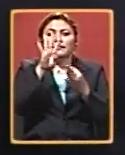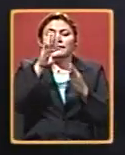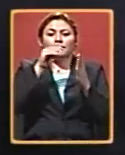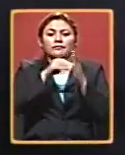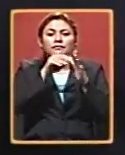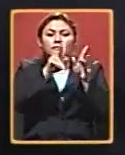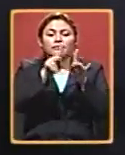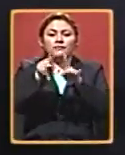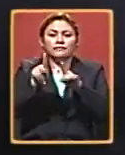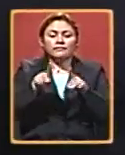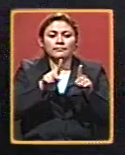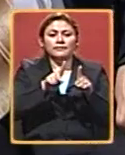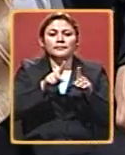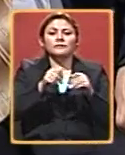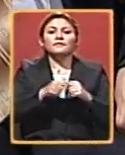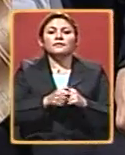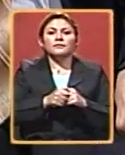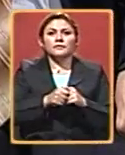4,000 personas, ¿verdad?